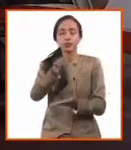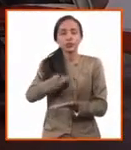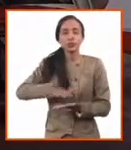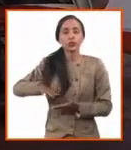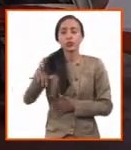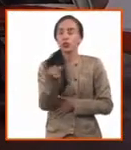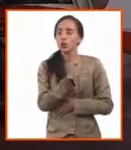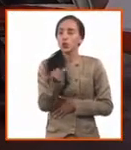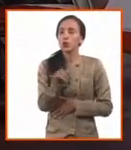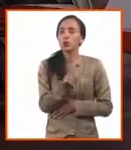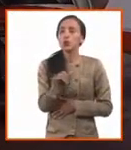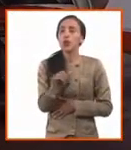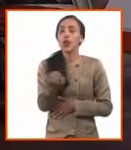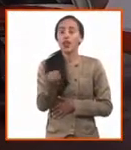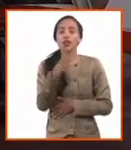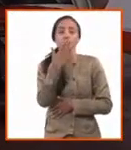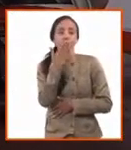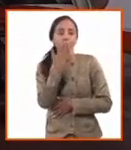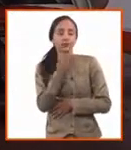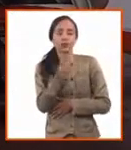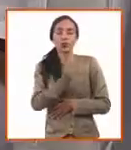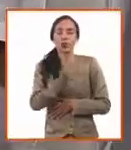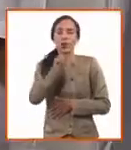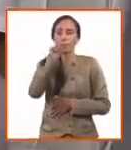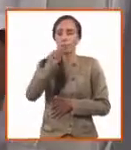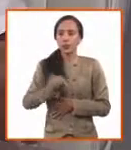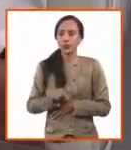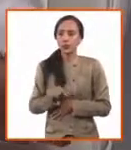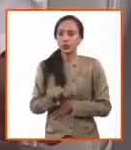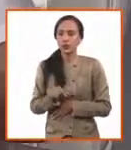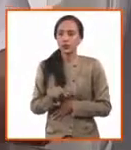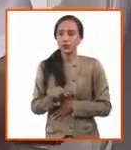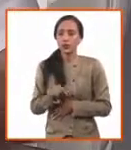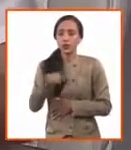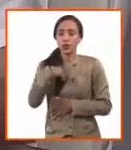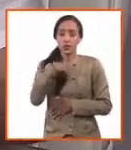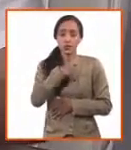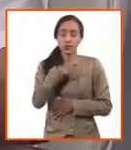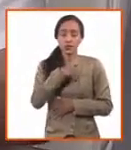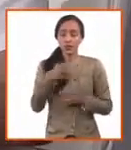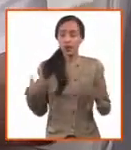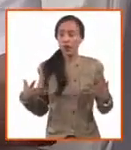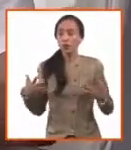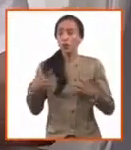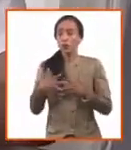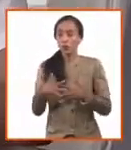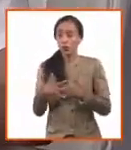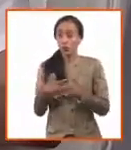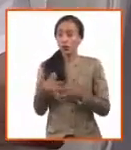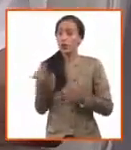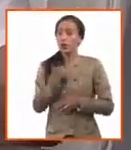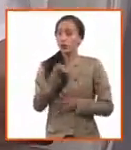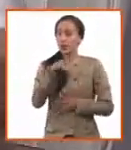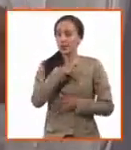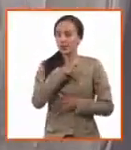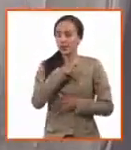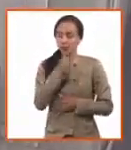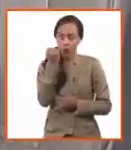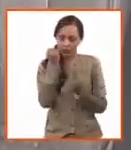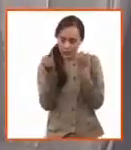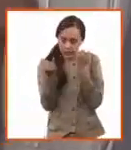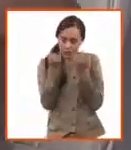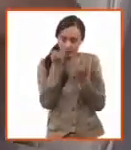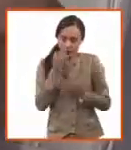llegaba también a ellos como beneficio o a aquellas personas o a aquellos sujetos del pueblo con los que se sentían unidos, con los que se sentían también identificados, ¿no?